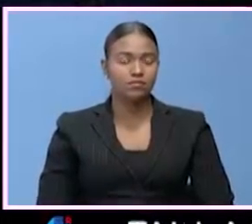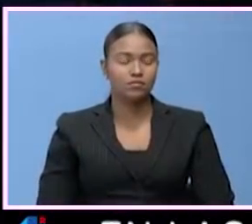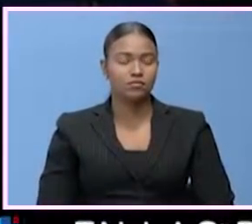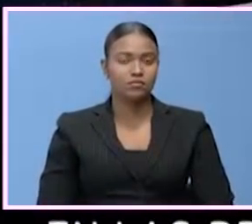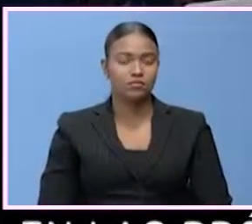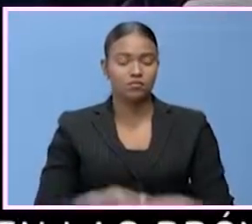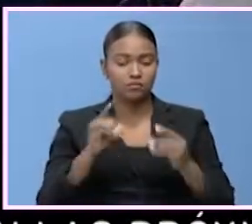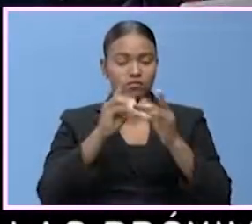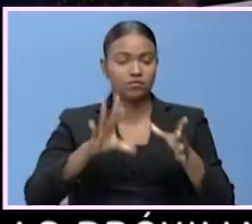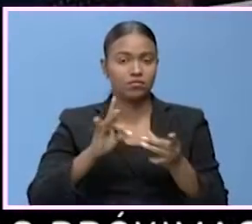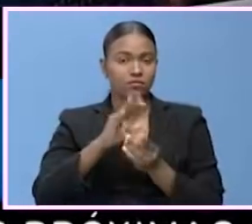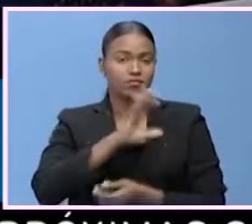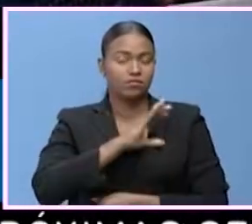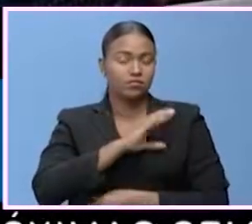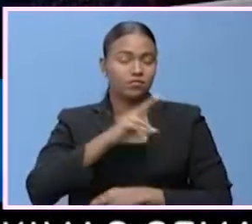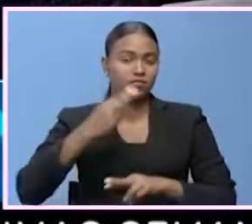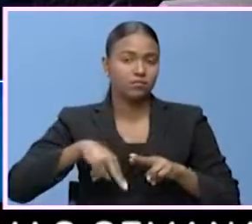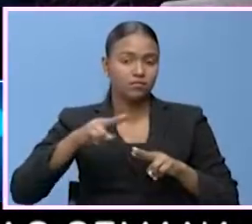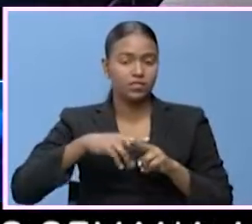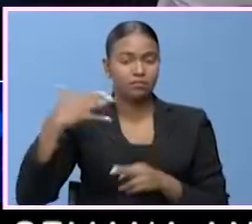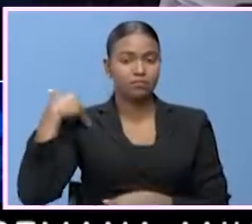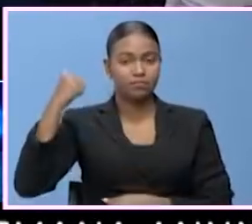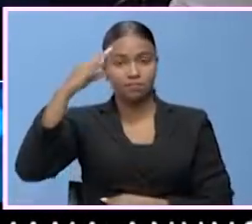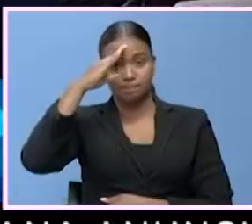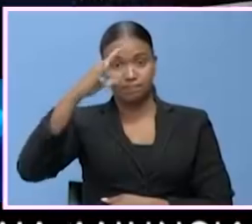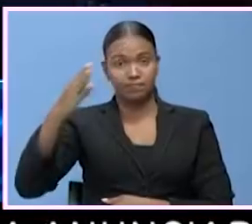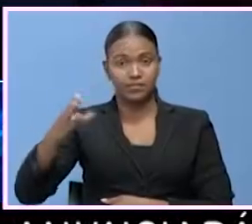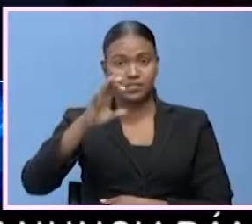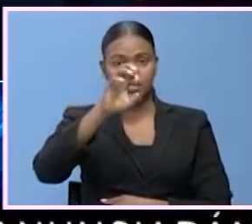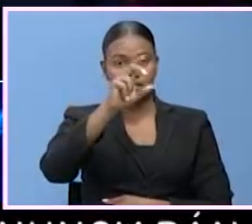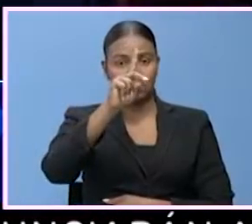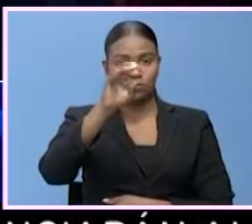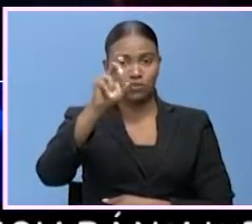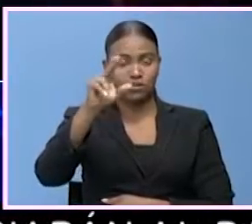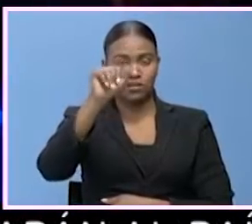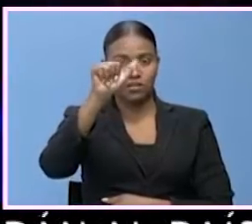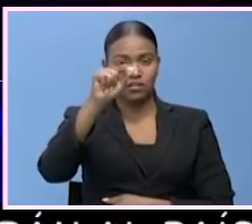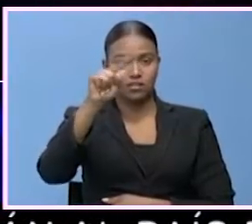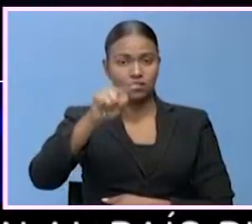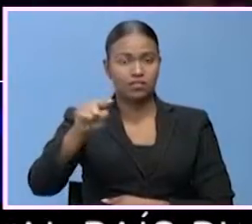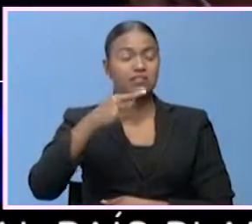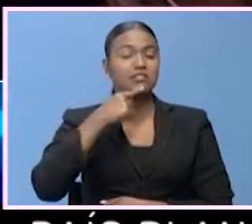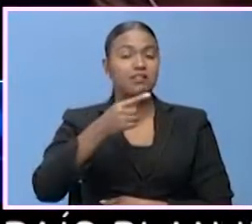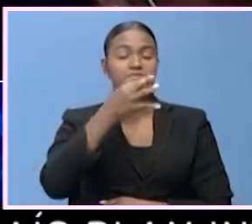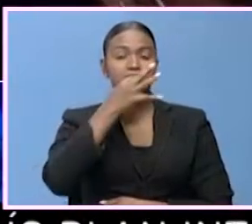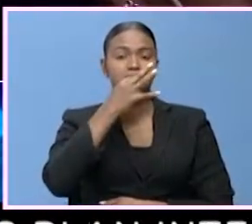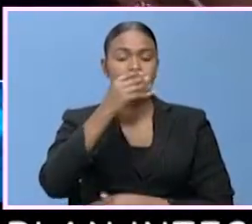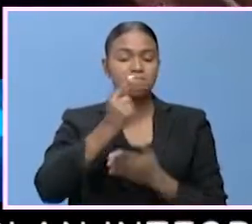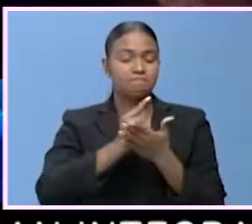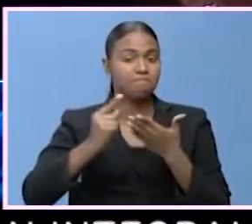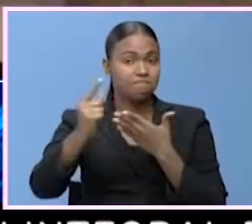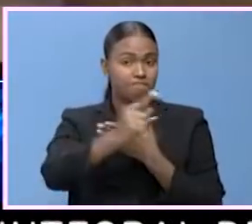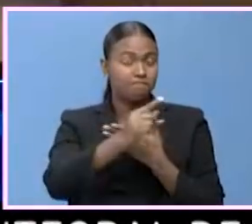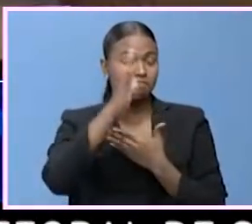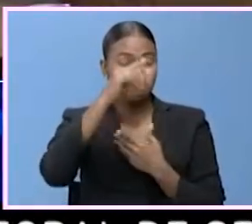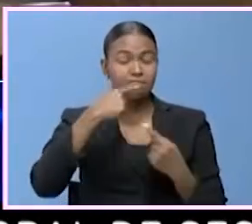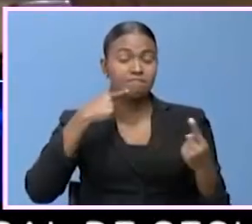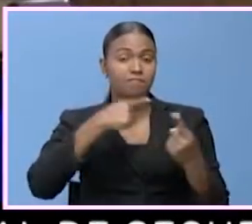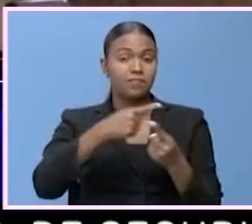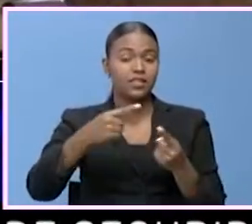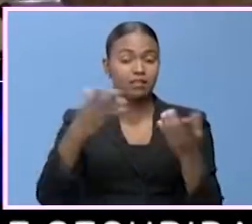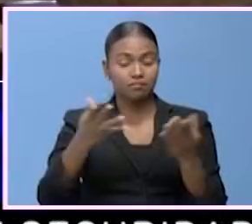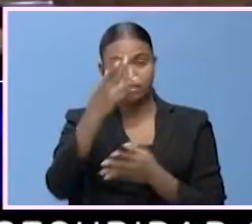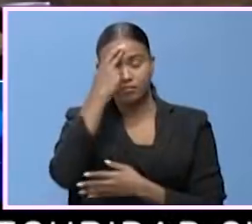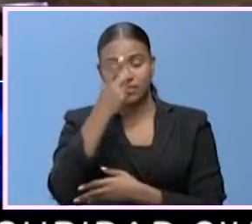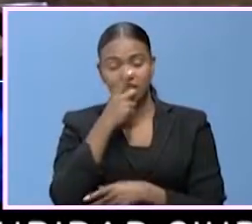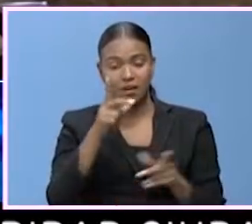El director de la Policía Nacional, Mayor General Edward Sánchez, informó que en las próximas semanas se anunciará al